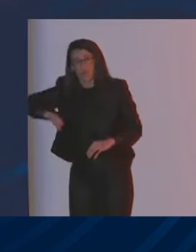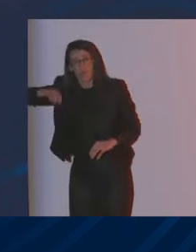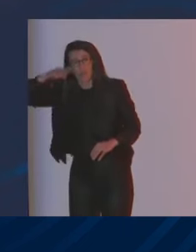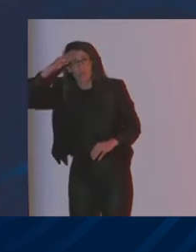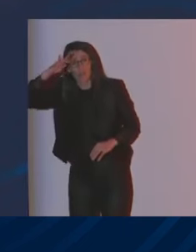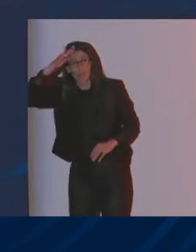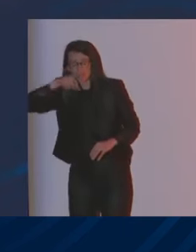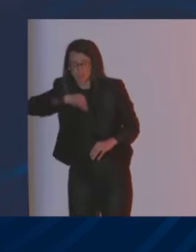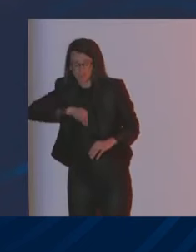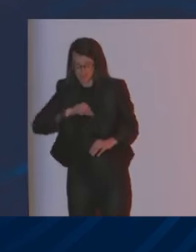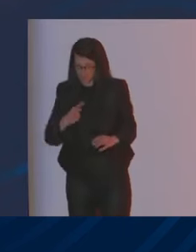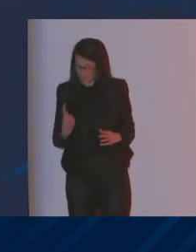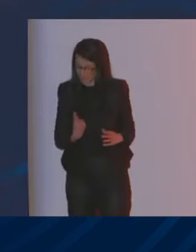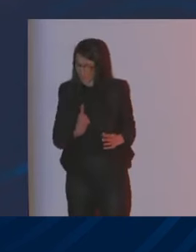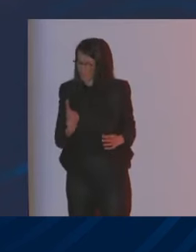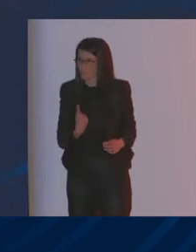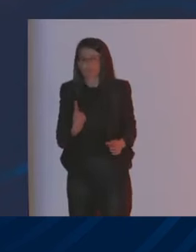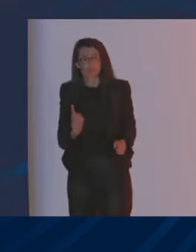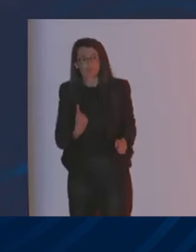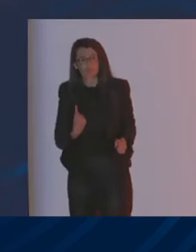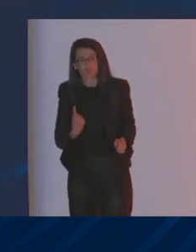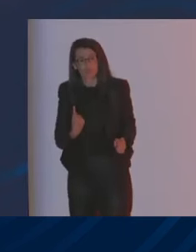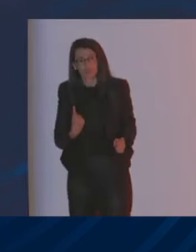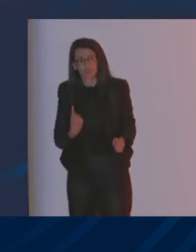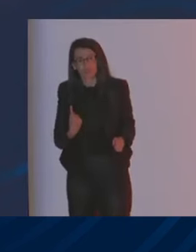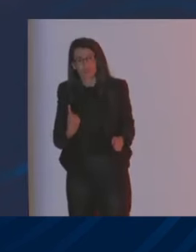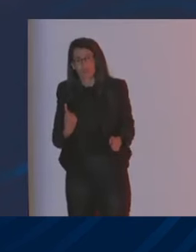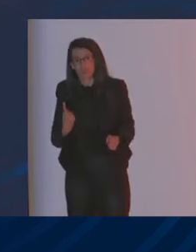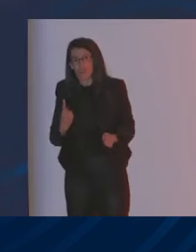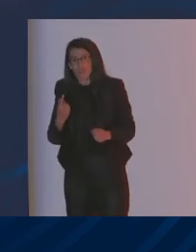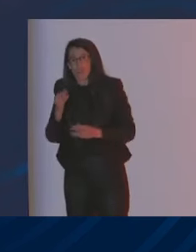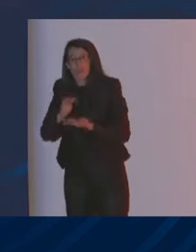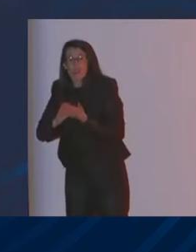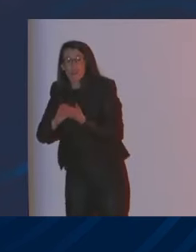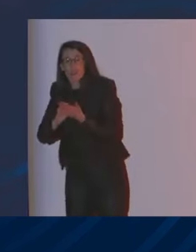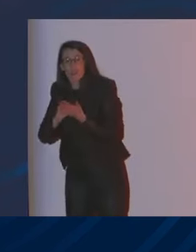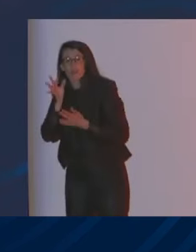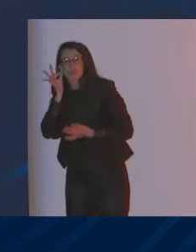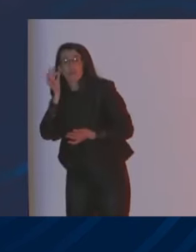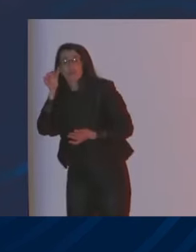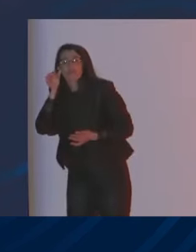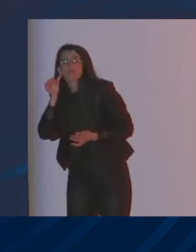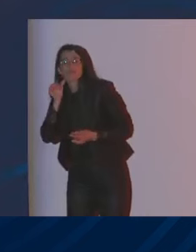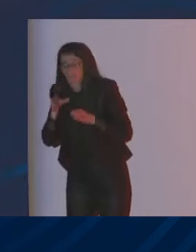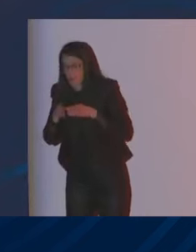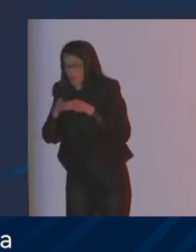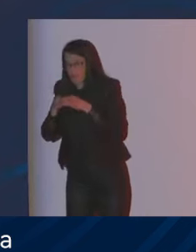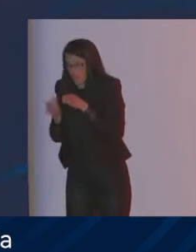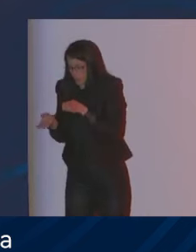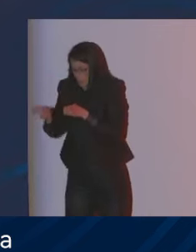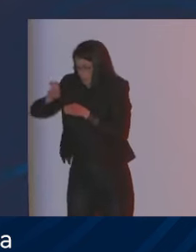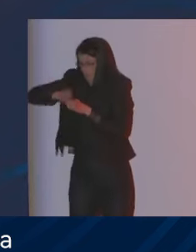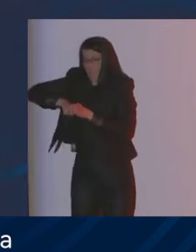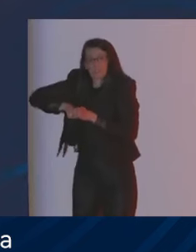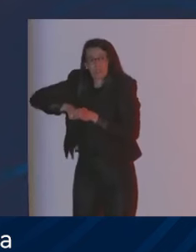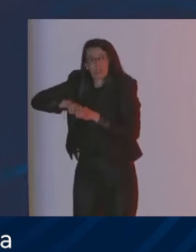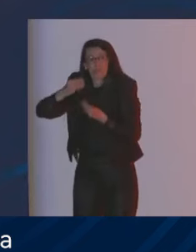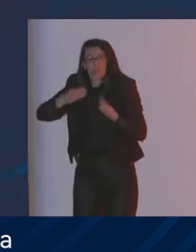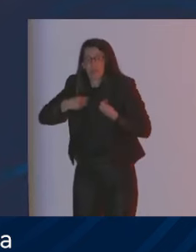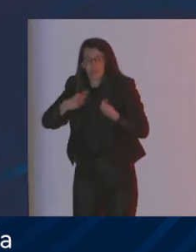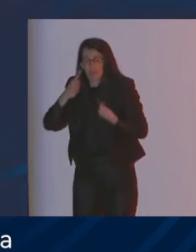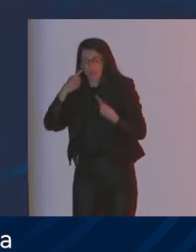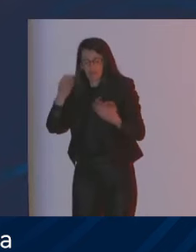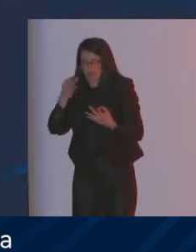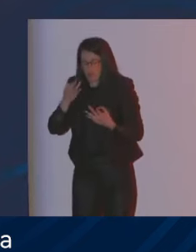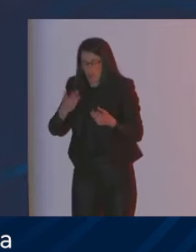siente sola. A veces, es una mujer embarazada que se sube a una barca poniendo en riesgo su propia vida